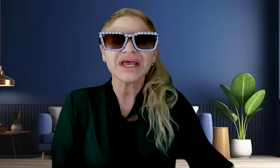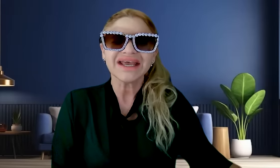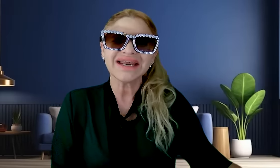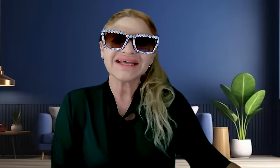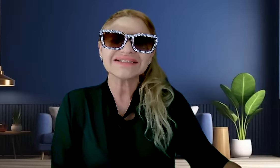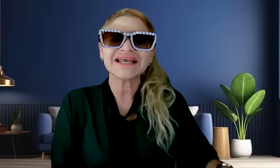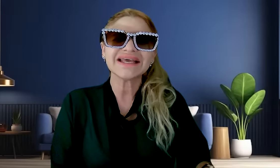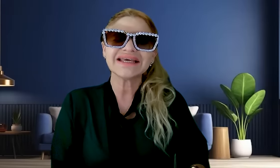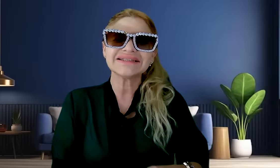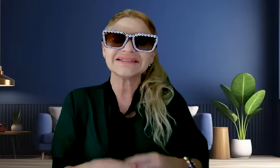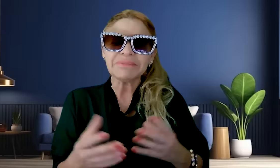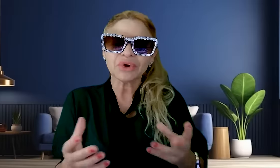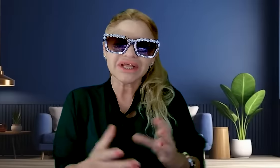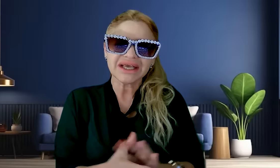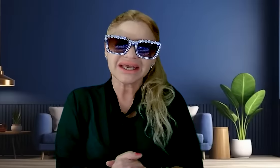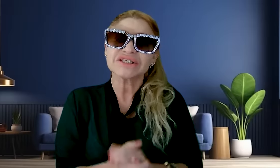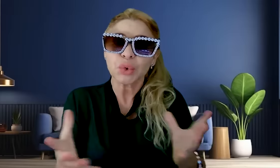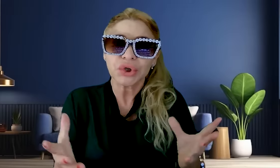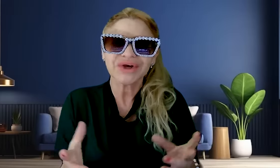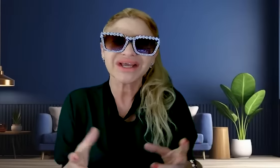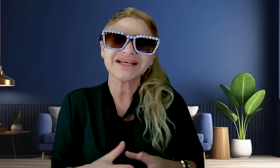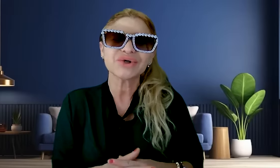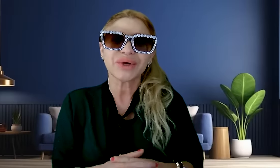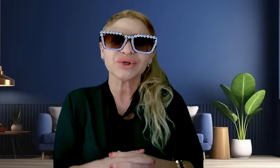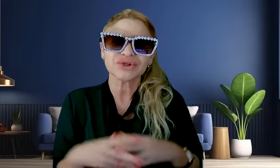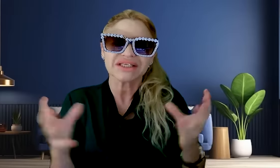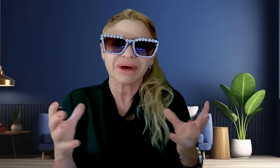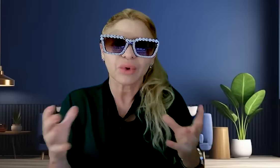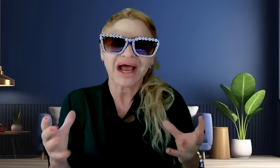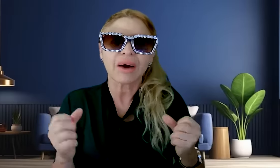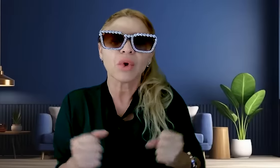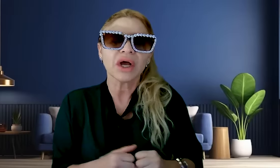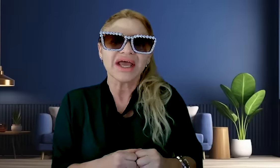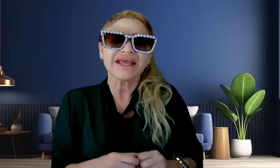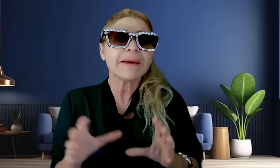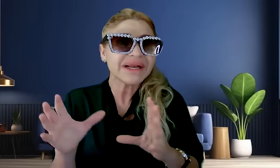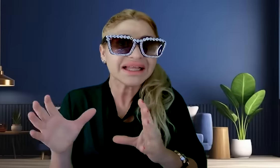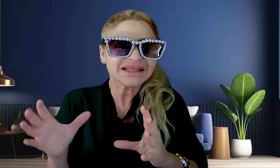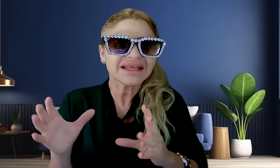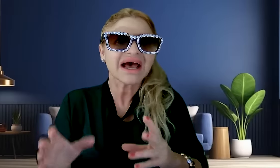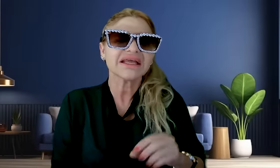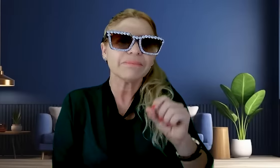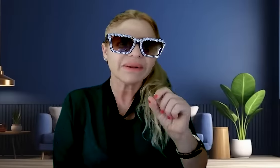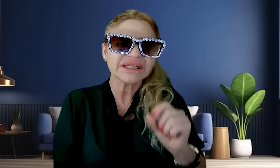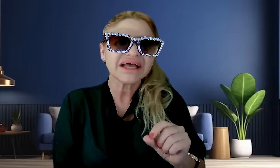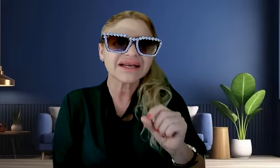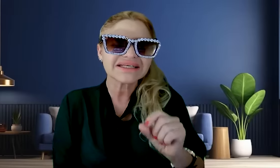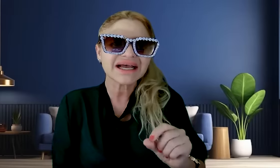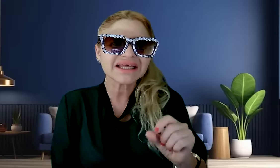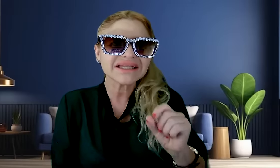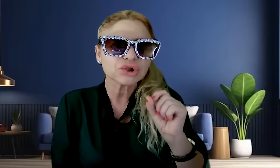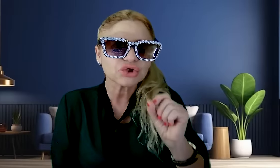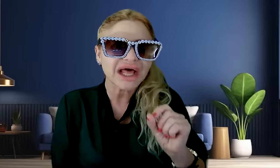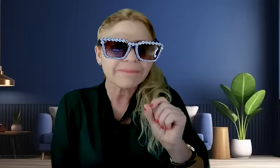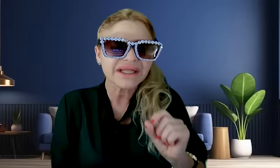supuesto, en este tipo de estudio que han hecho ellos, han llevado a cabo, ella pretendía implementar